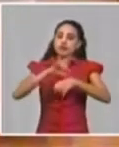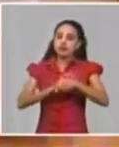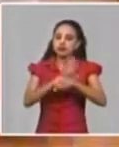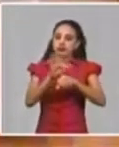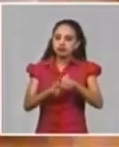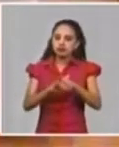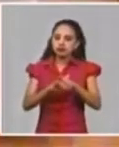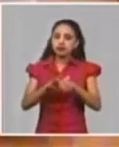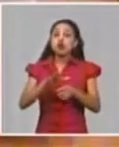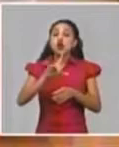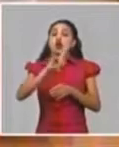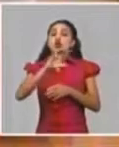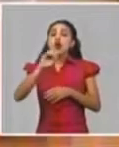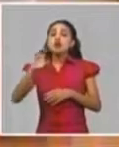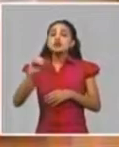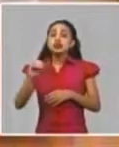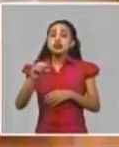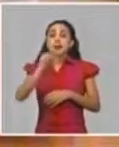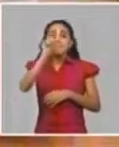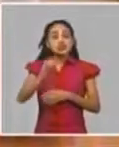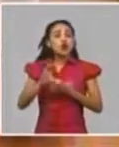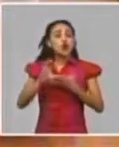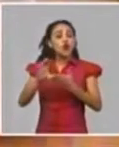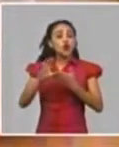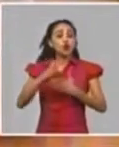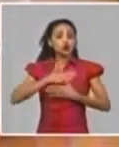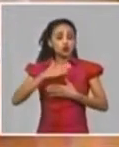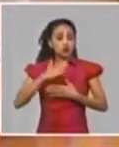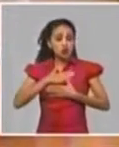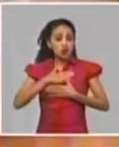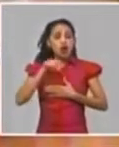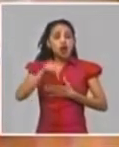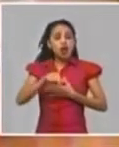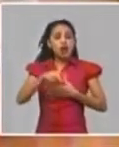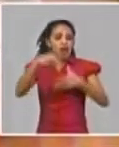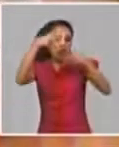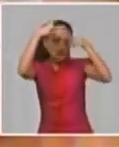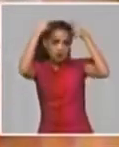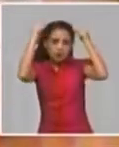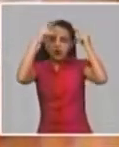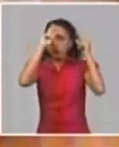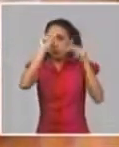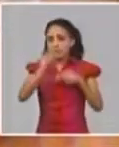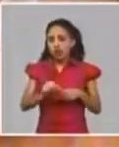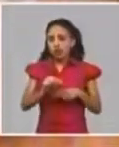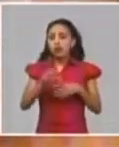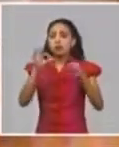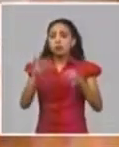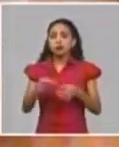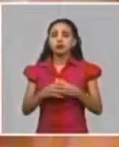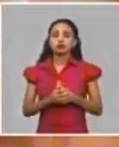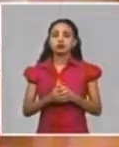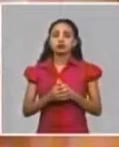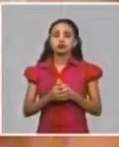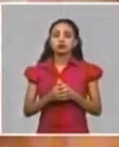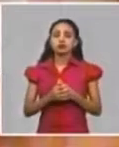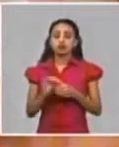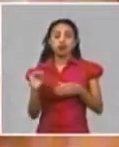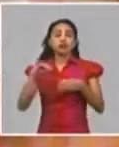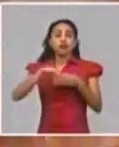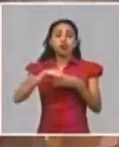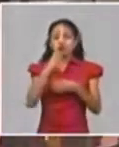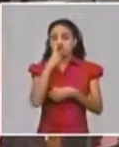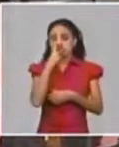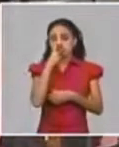casi 900 personas, colaboradores nuestros entre médicos y enfermeros, que están vinculados directamente a la atención a